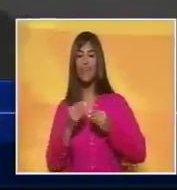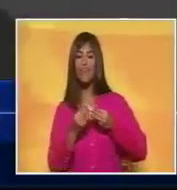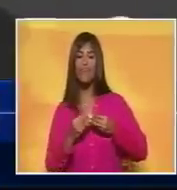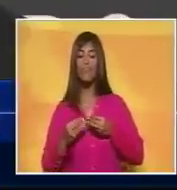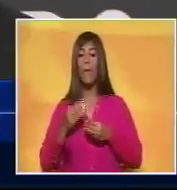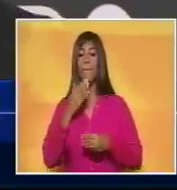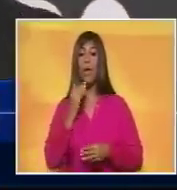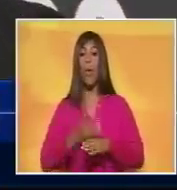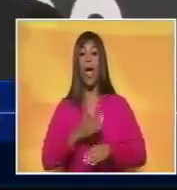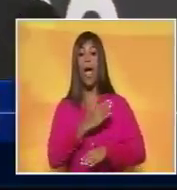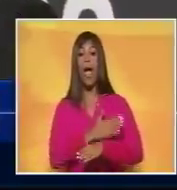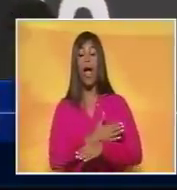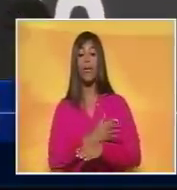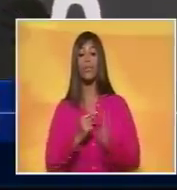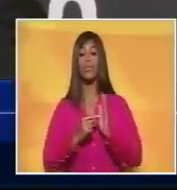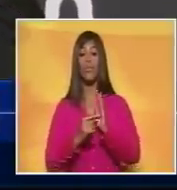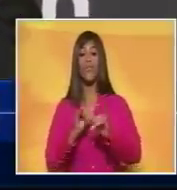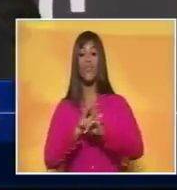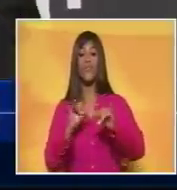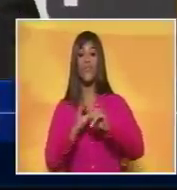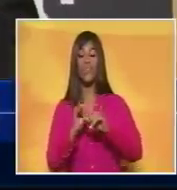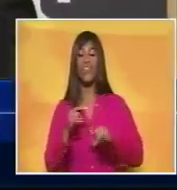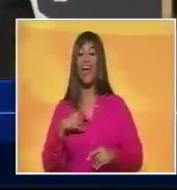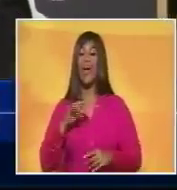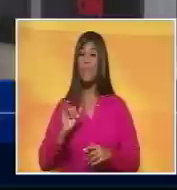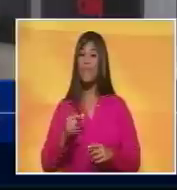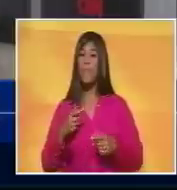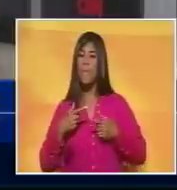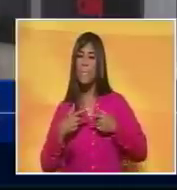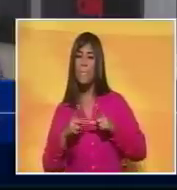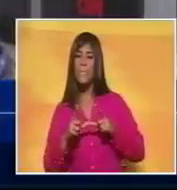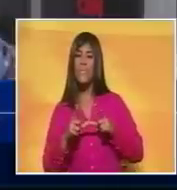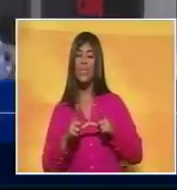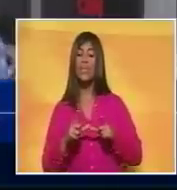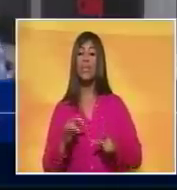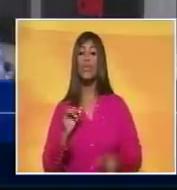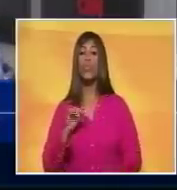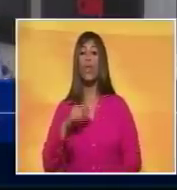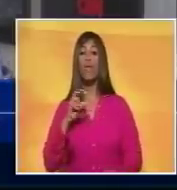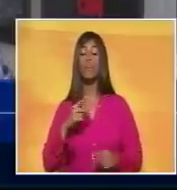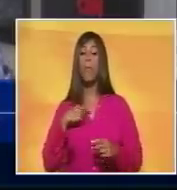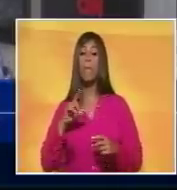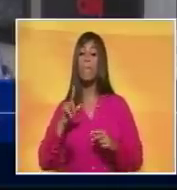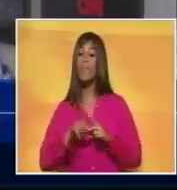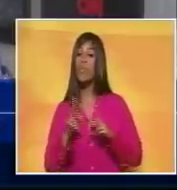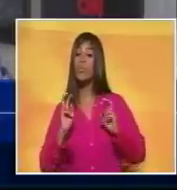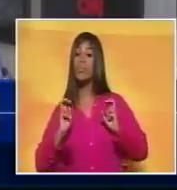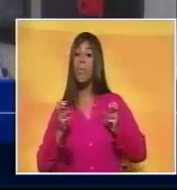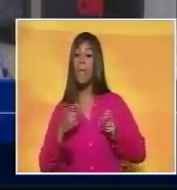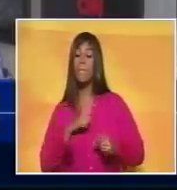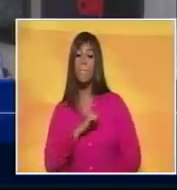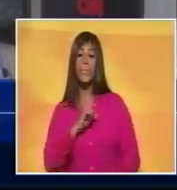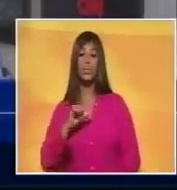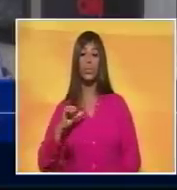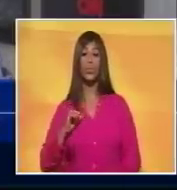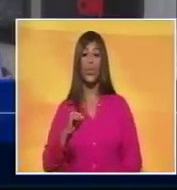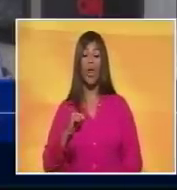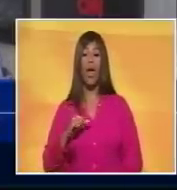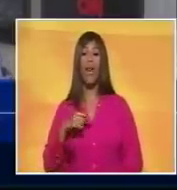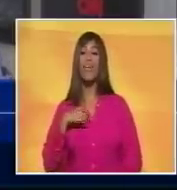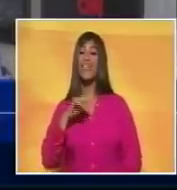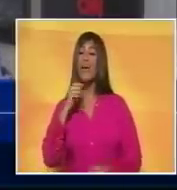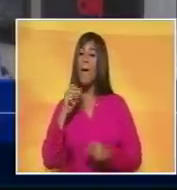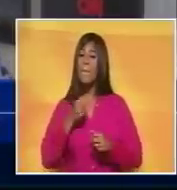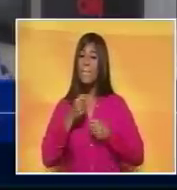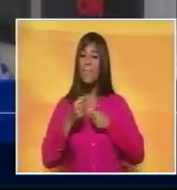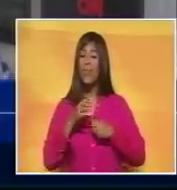antes de que se emitiera el final de la serie para tratarse unos problemas personales. Medios internacionales